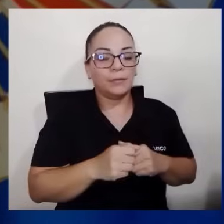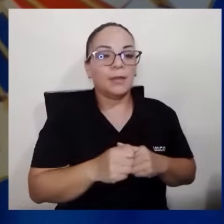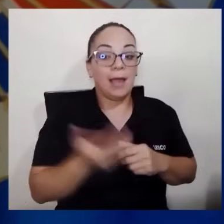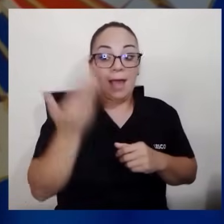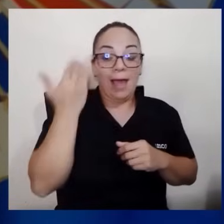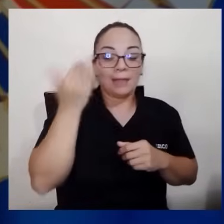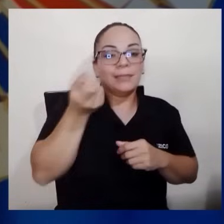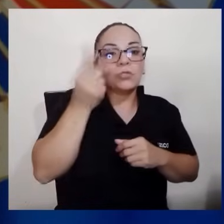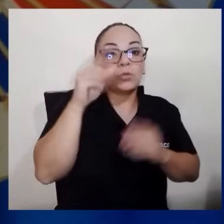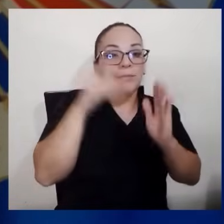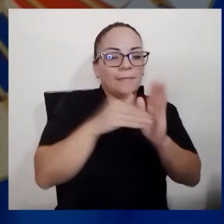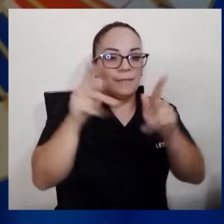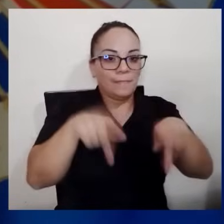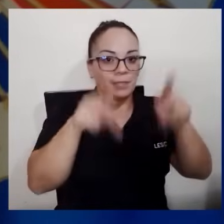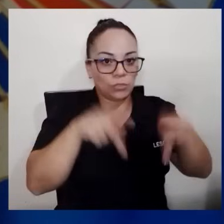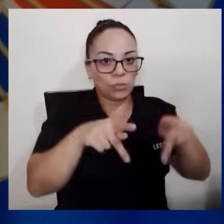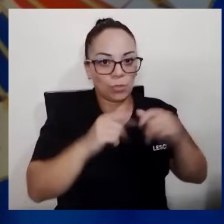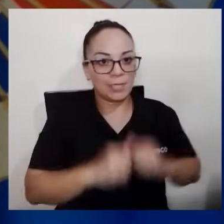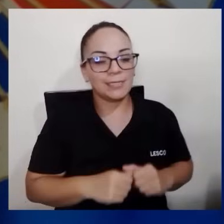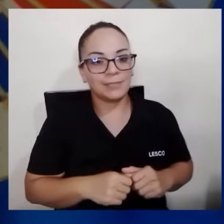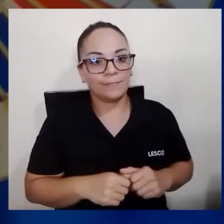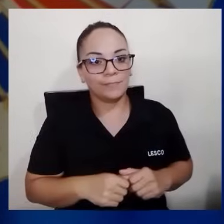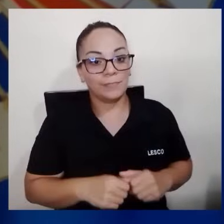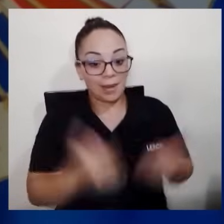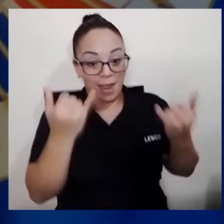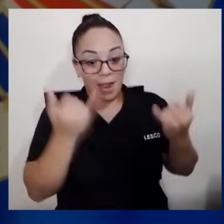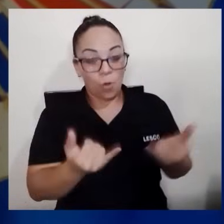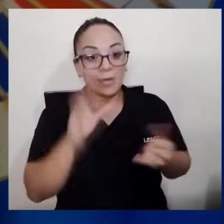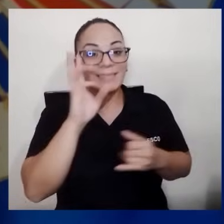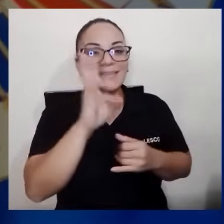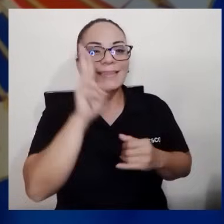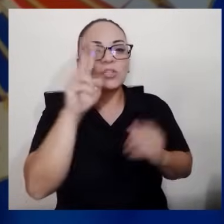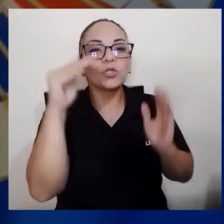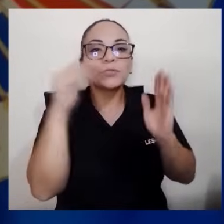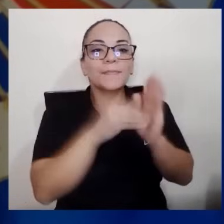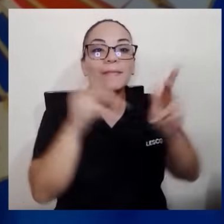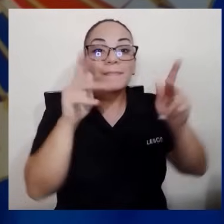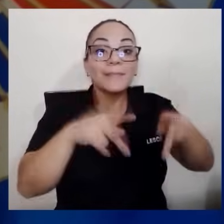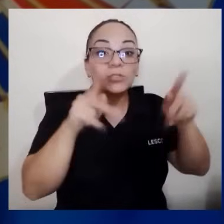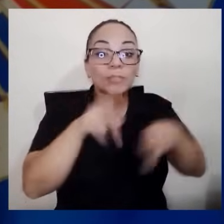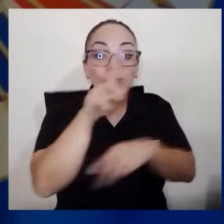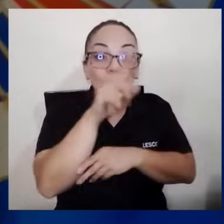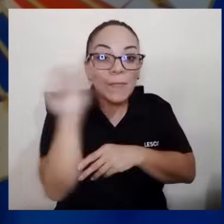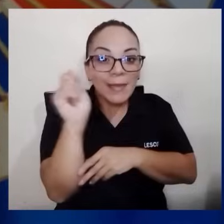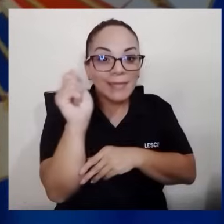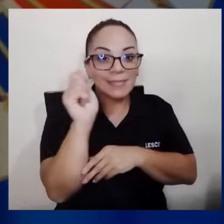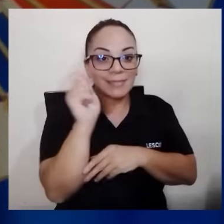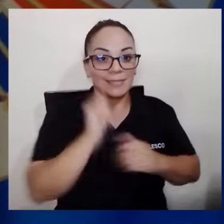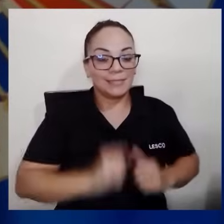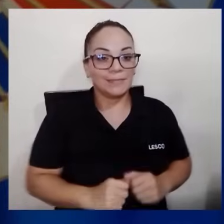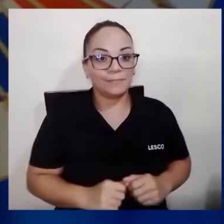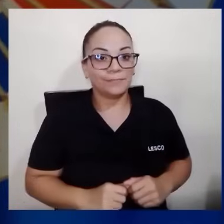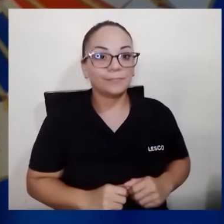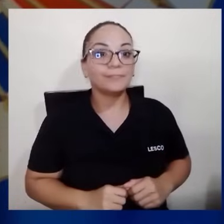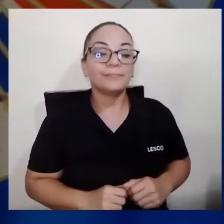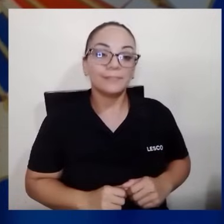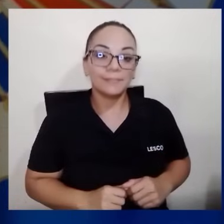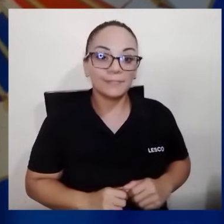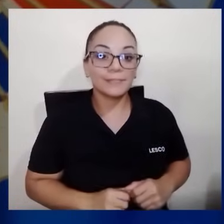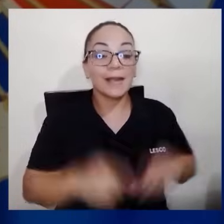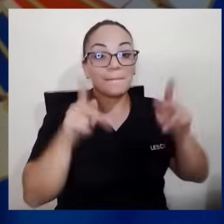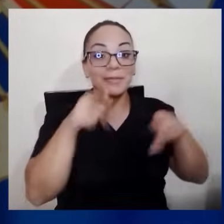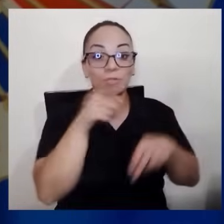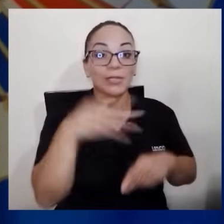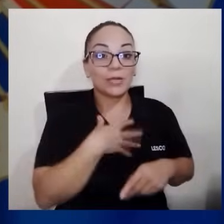personas a 62000 personas por mes a los que les gusta la matemática